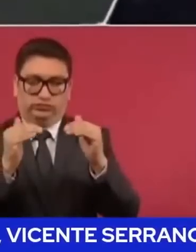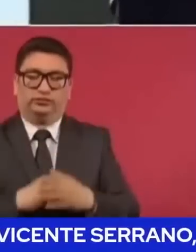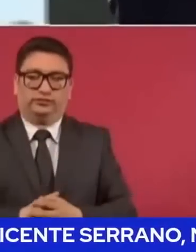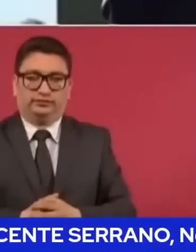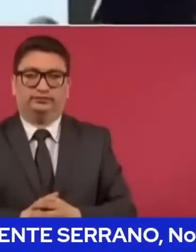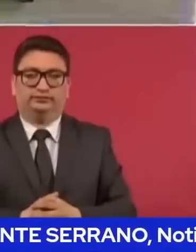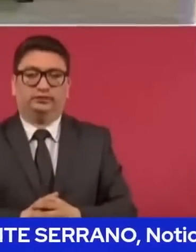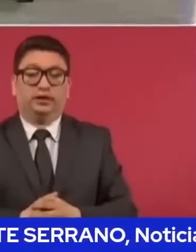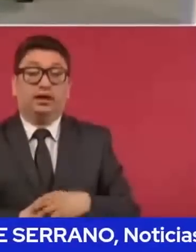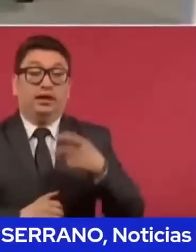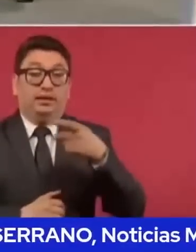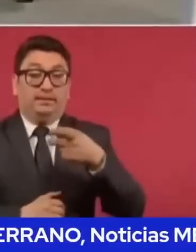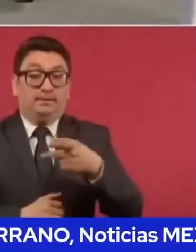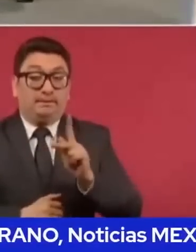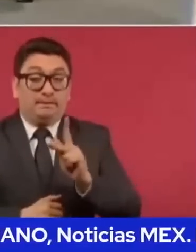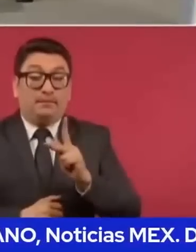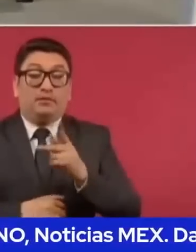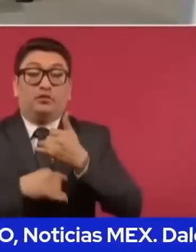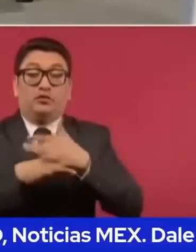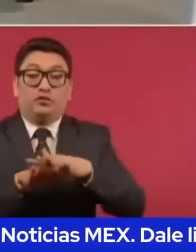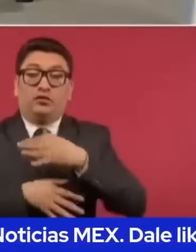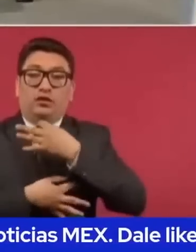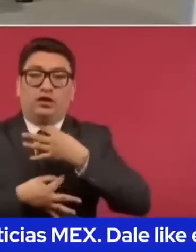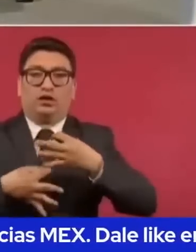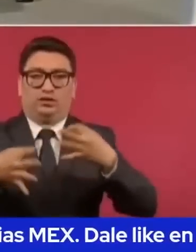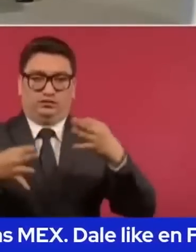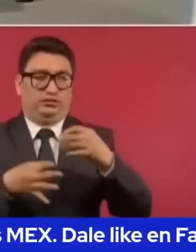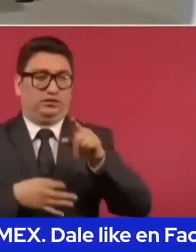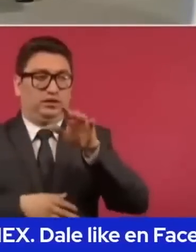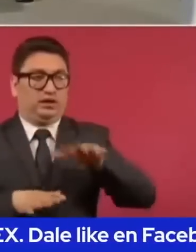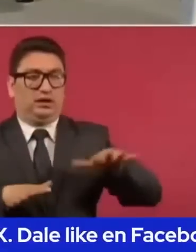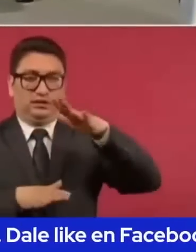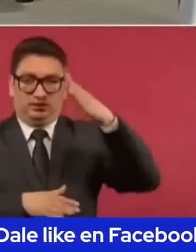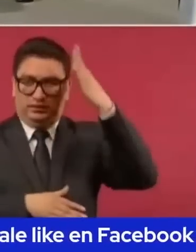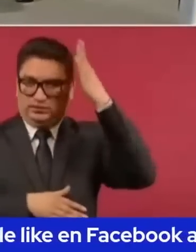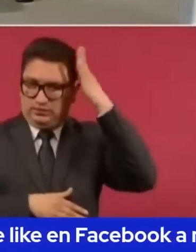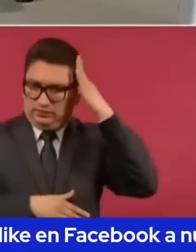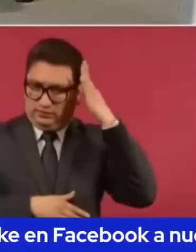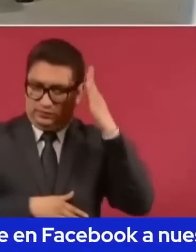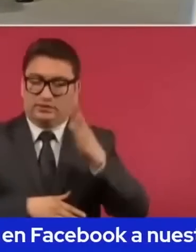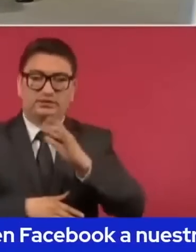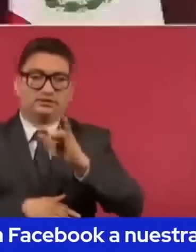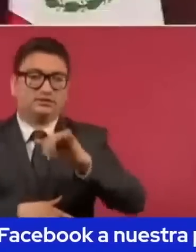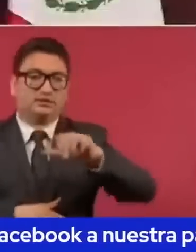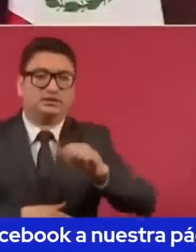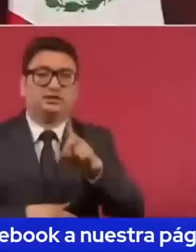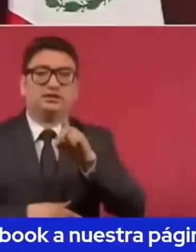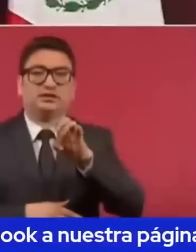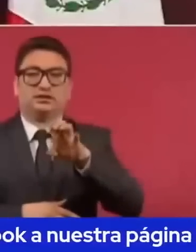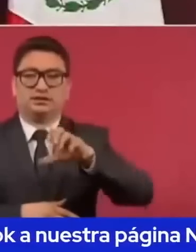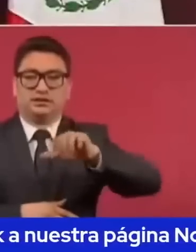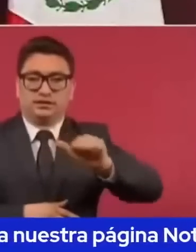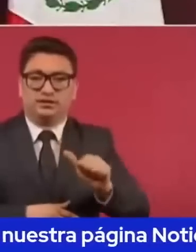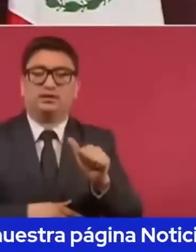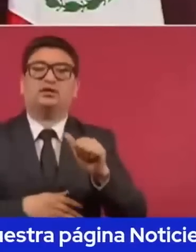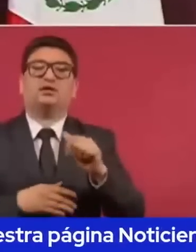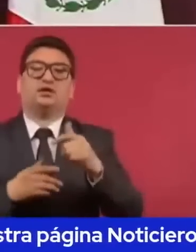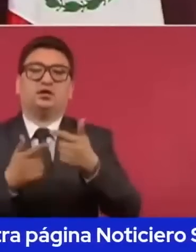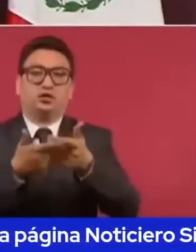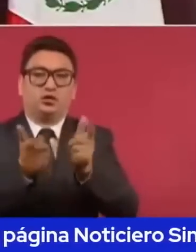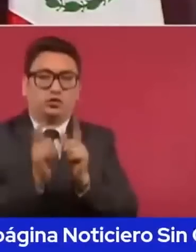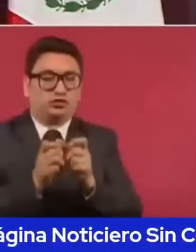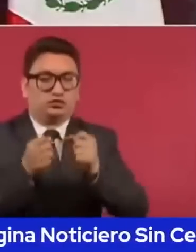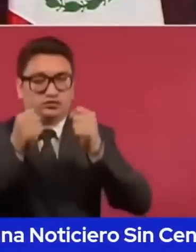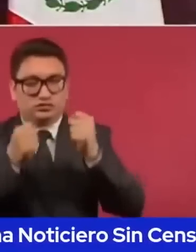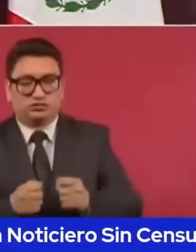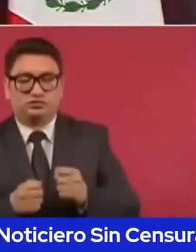compartimentalizado, pero informando a los jefes de la CIA, de la DEA, del Departamento de Seguridad